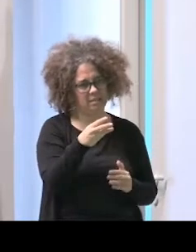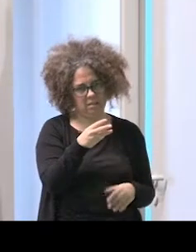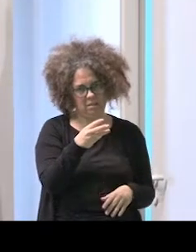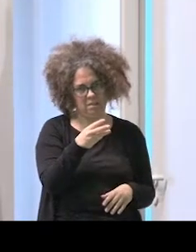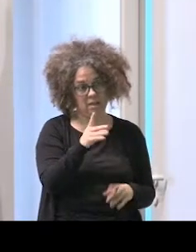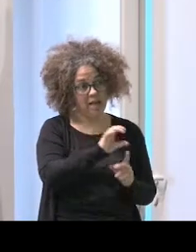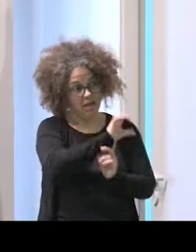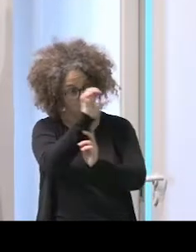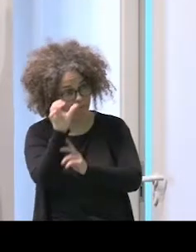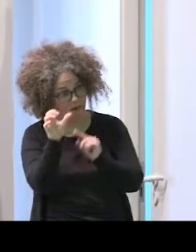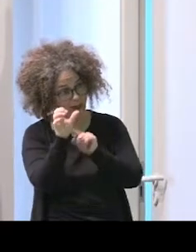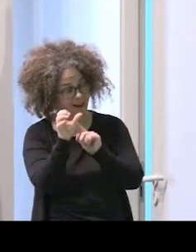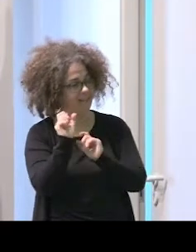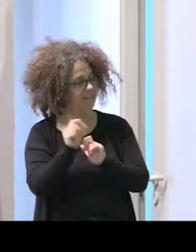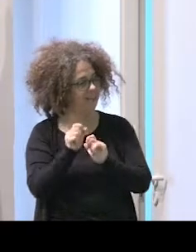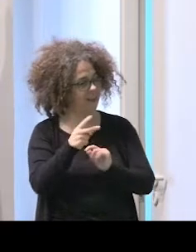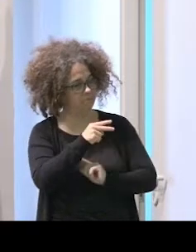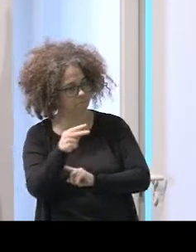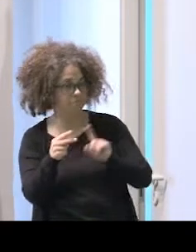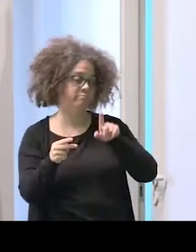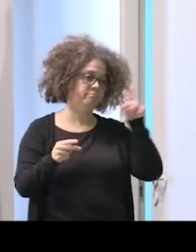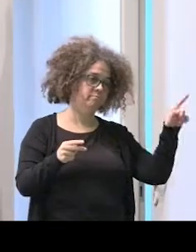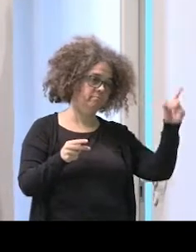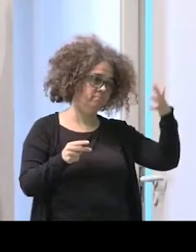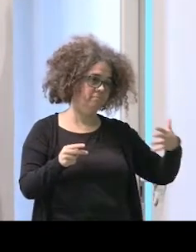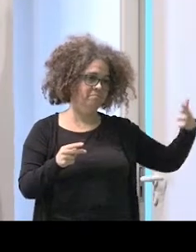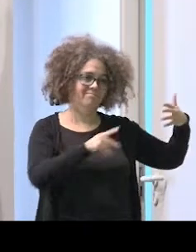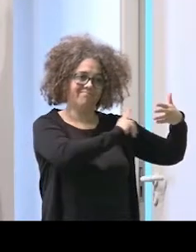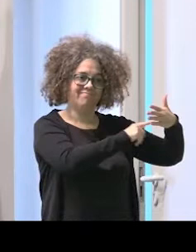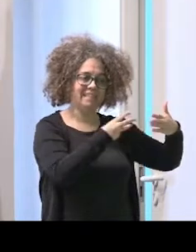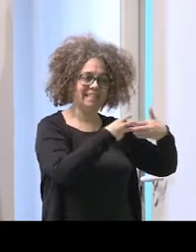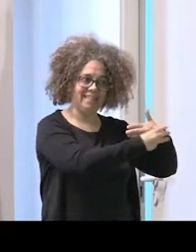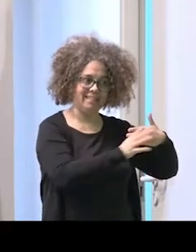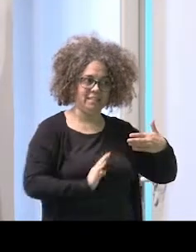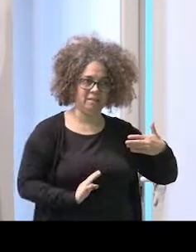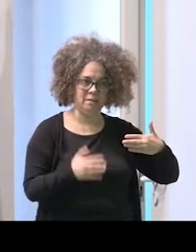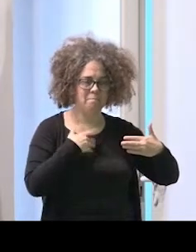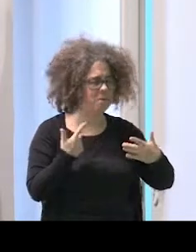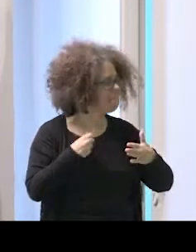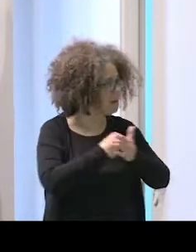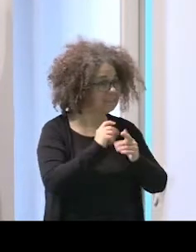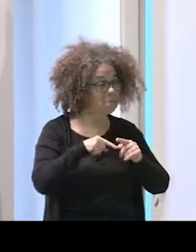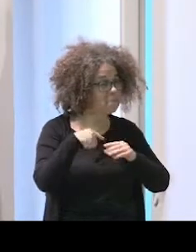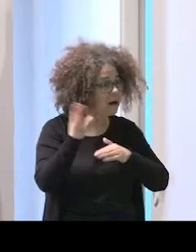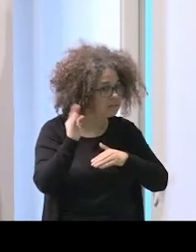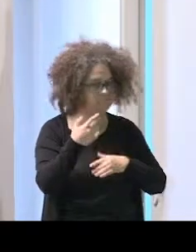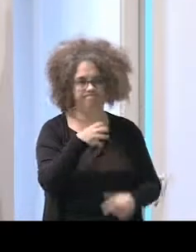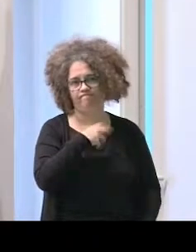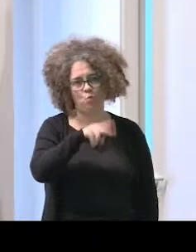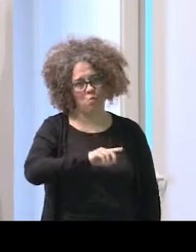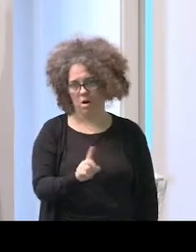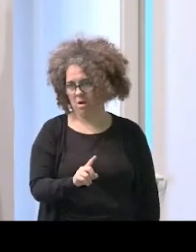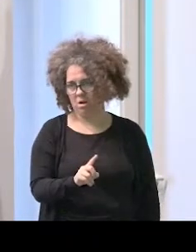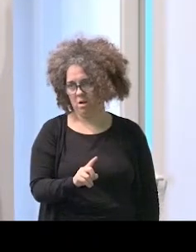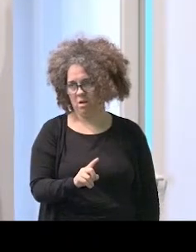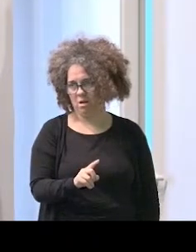europeos tendemos más a 2 semanas, los americanos tienden más a 3 semanas, pero de luego más de 3 semanas nunca te puede asegurar que